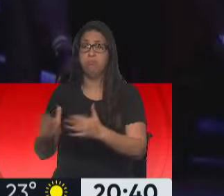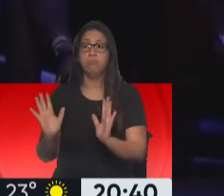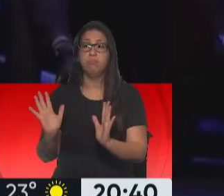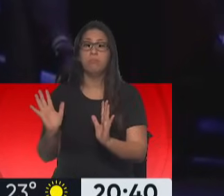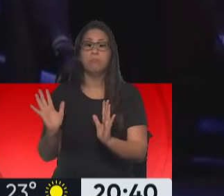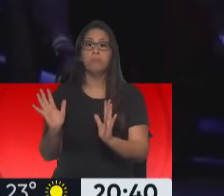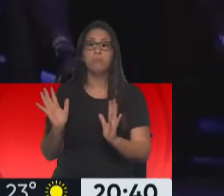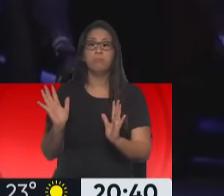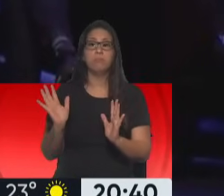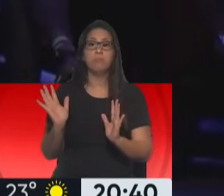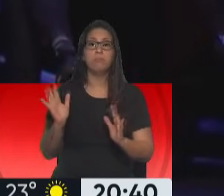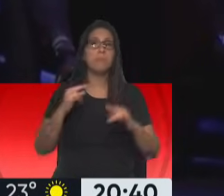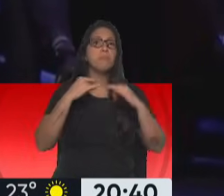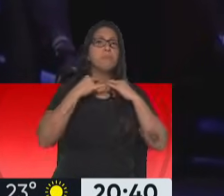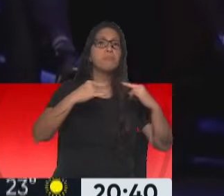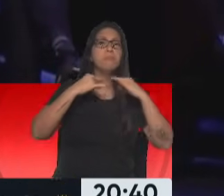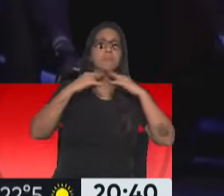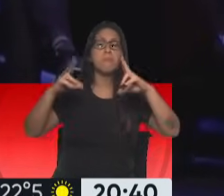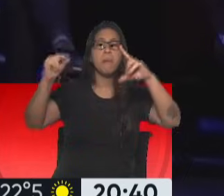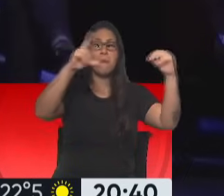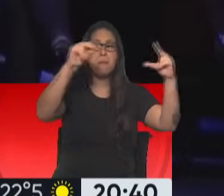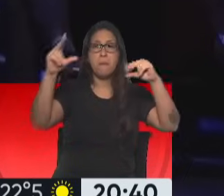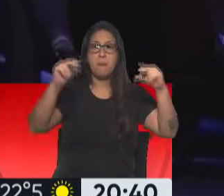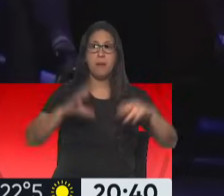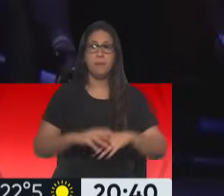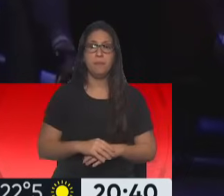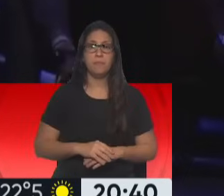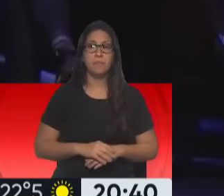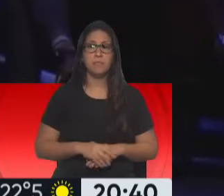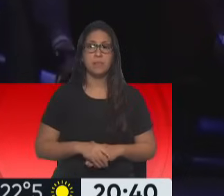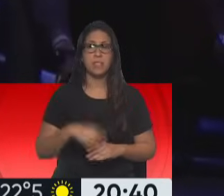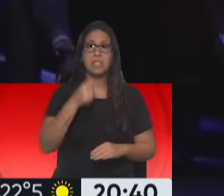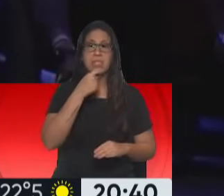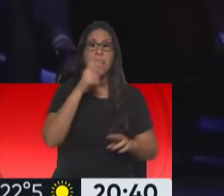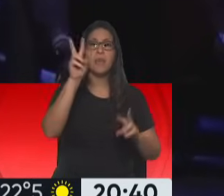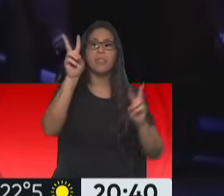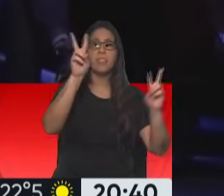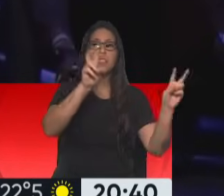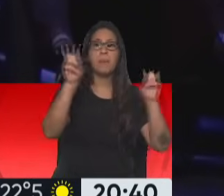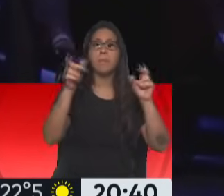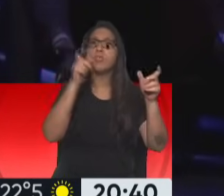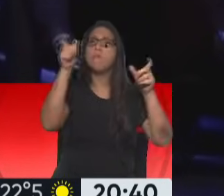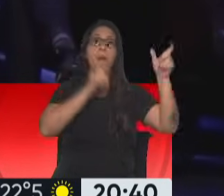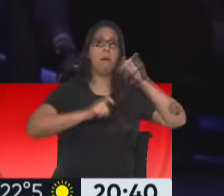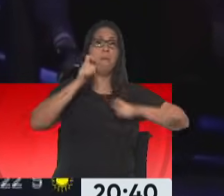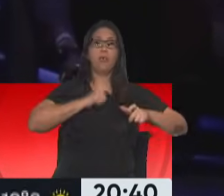hubiéramos... Eso, ¿no? Digamos, o sea... Bueno, si empiezan a mezclar conceptos no puedo estar contestando toda la